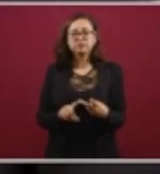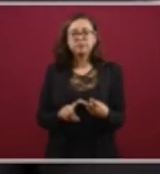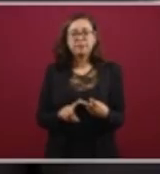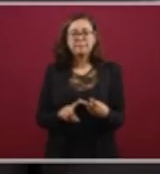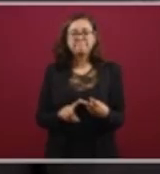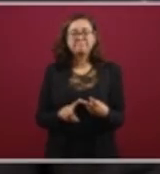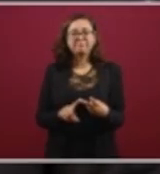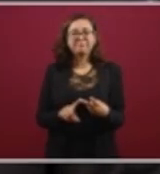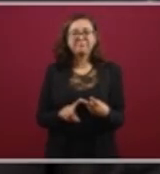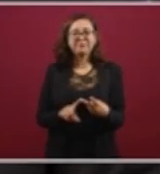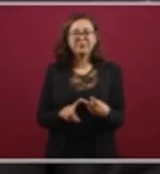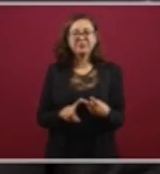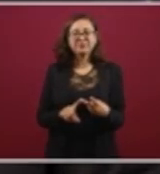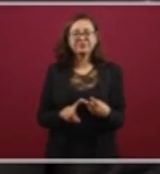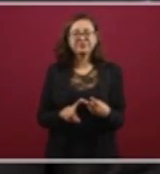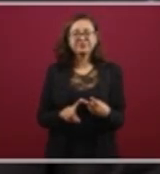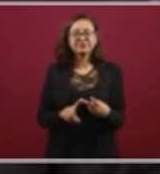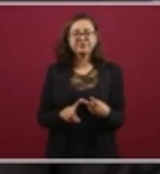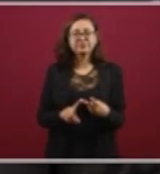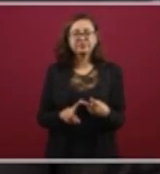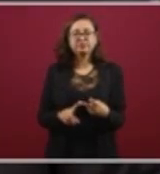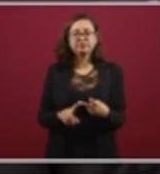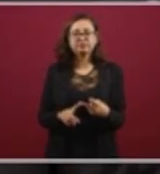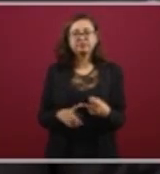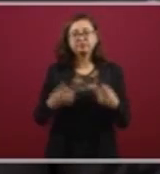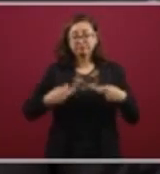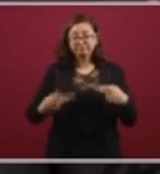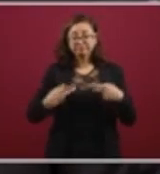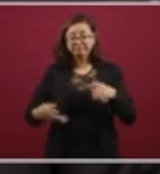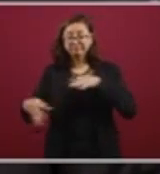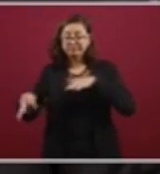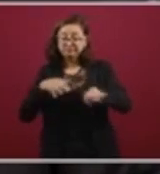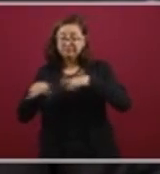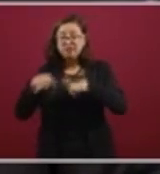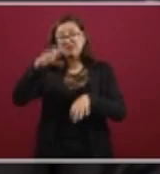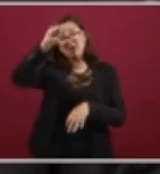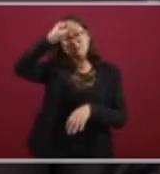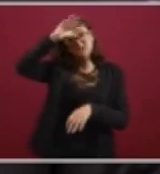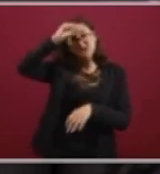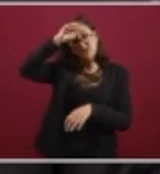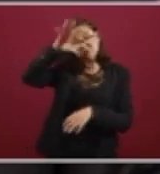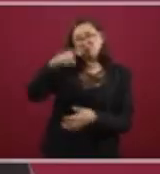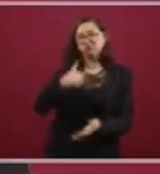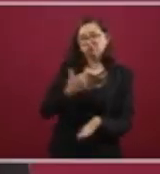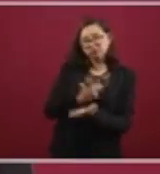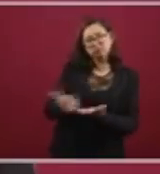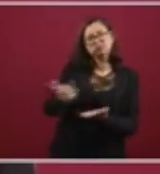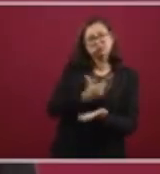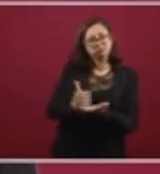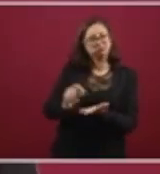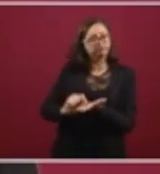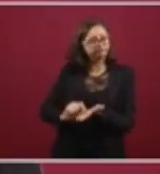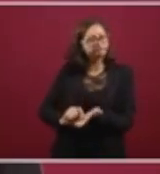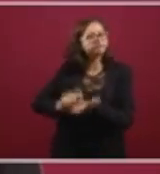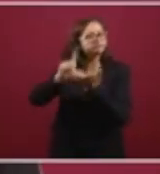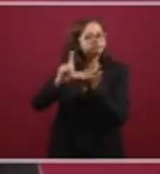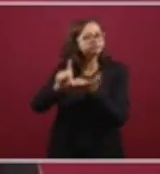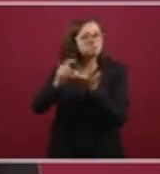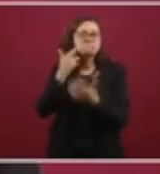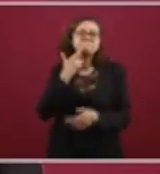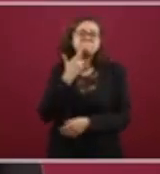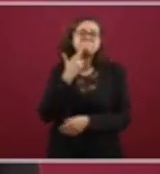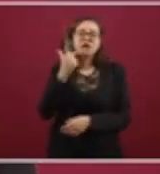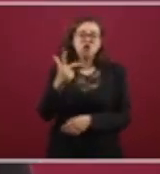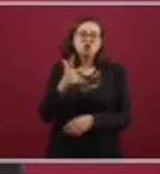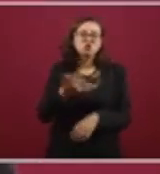se mejore el salario de los trabajadores mineros, porque sí hay